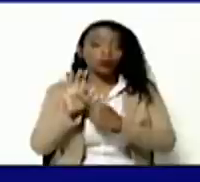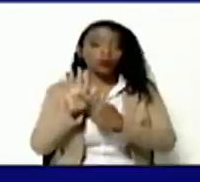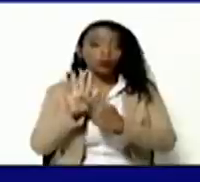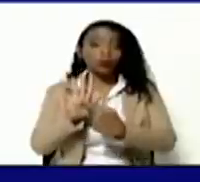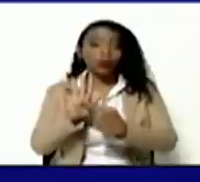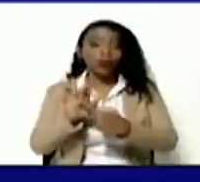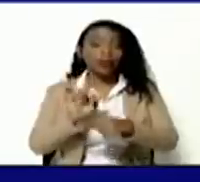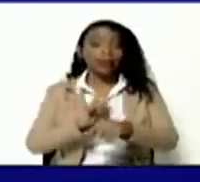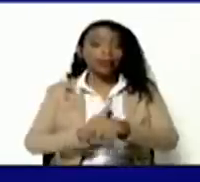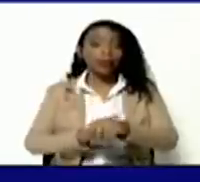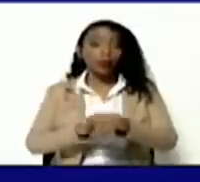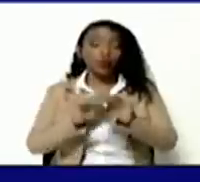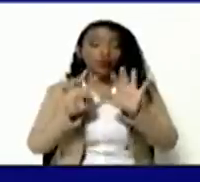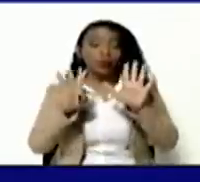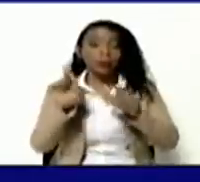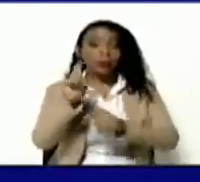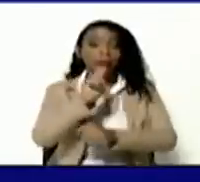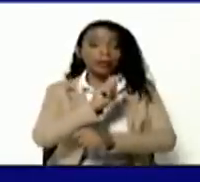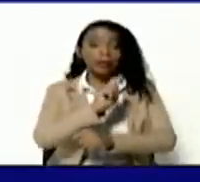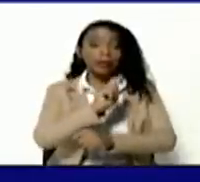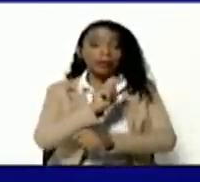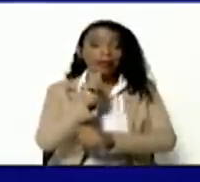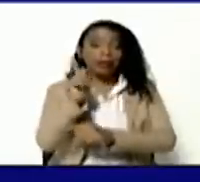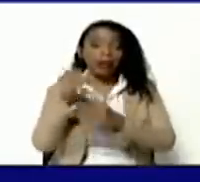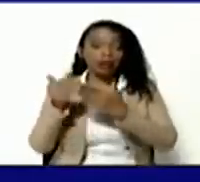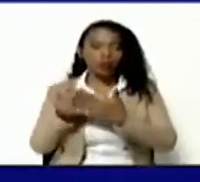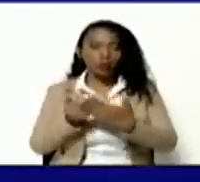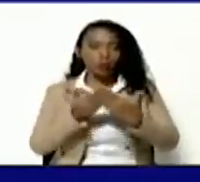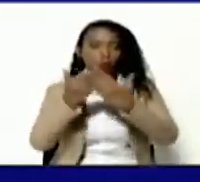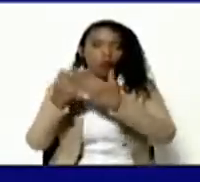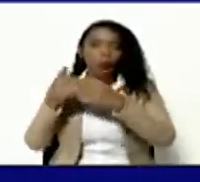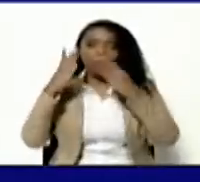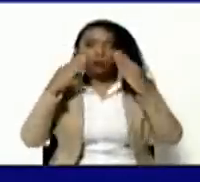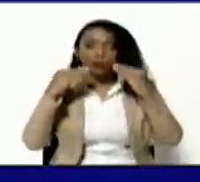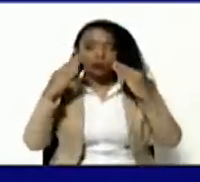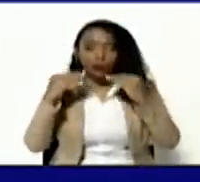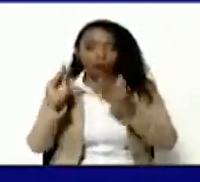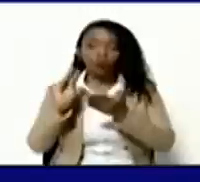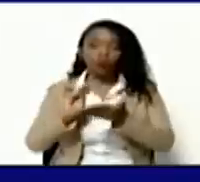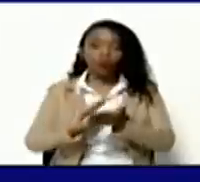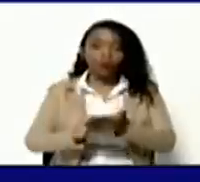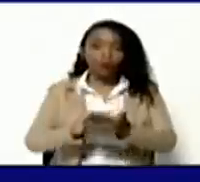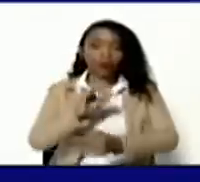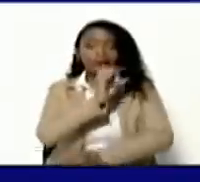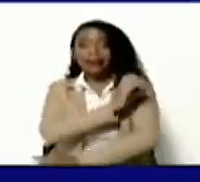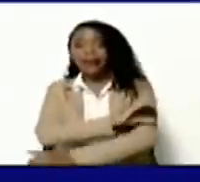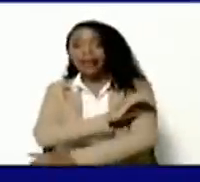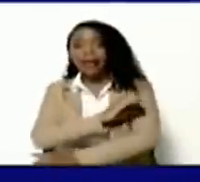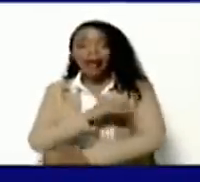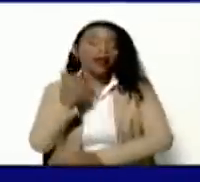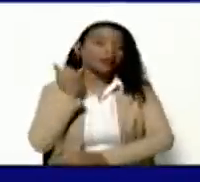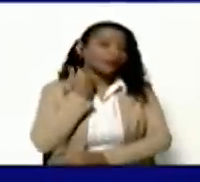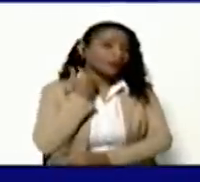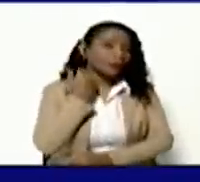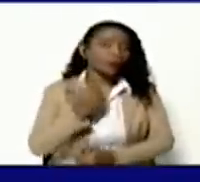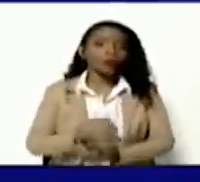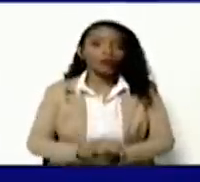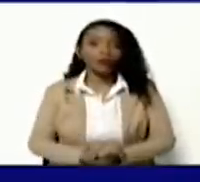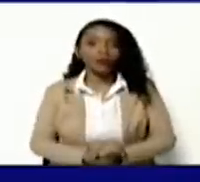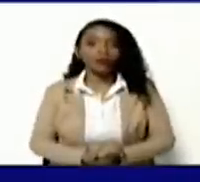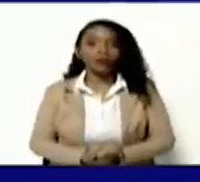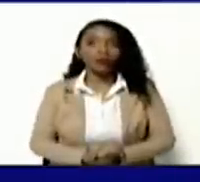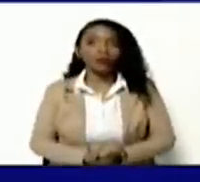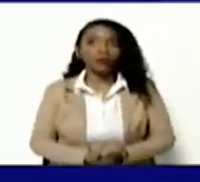por un periodo de 9 meses de estudio experimentación aplicación clínica en enfermos